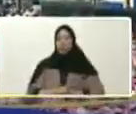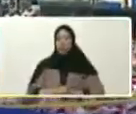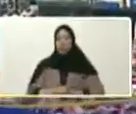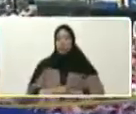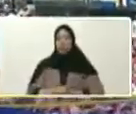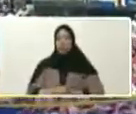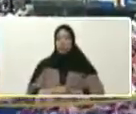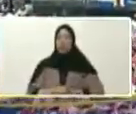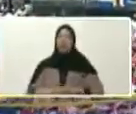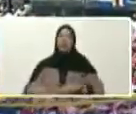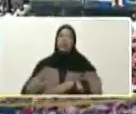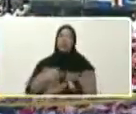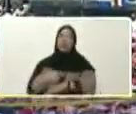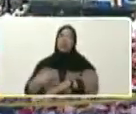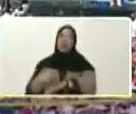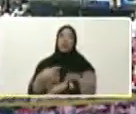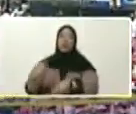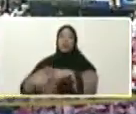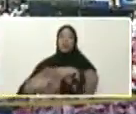Partido de gobierno